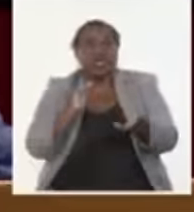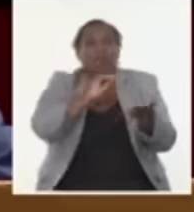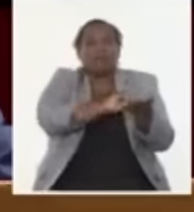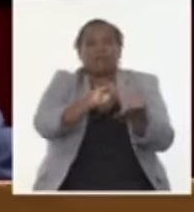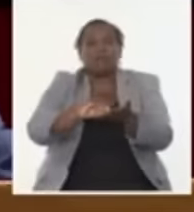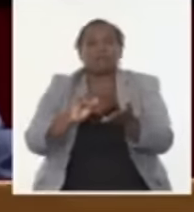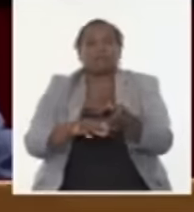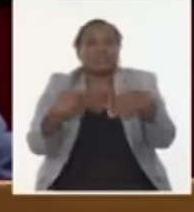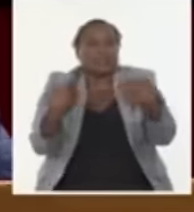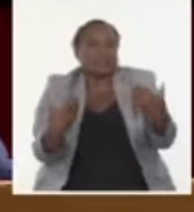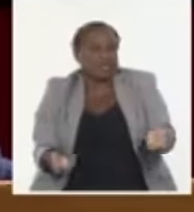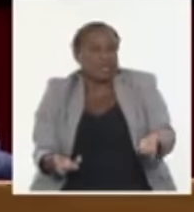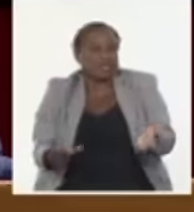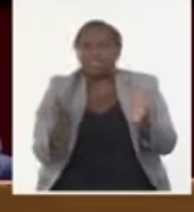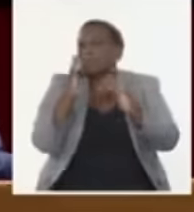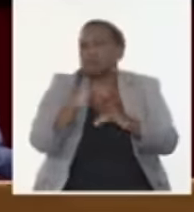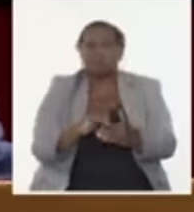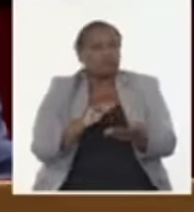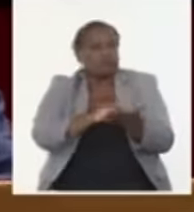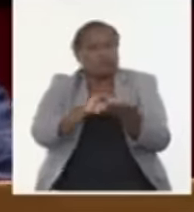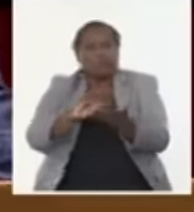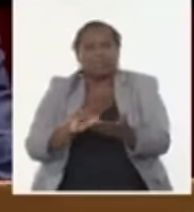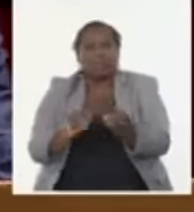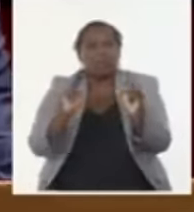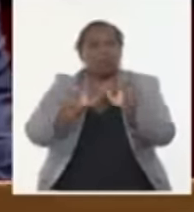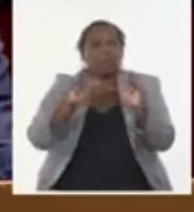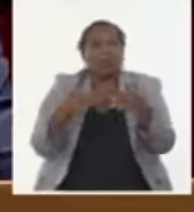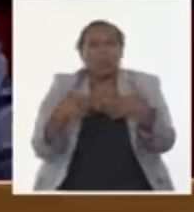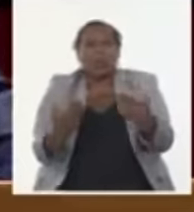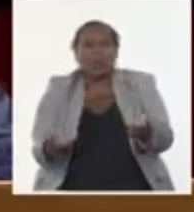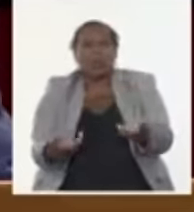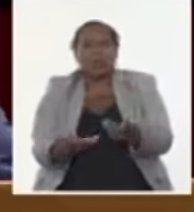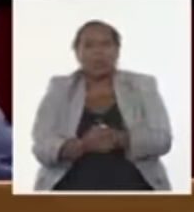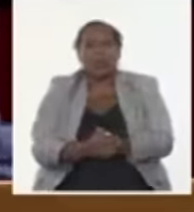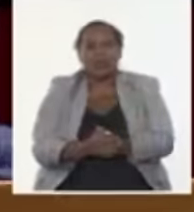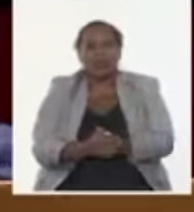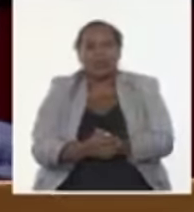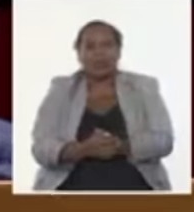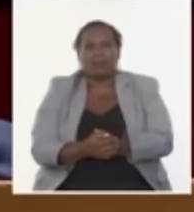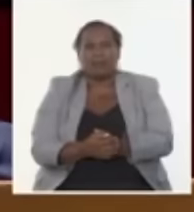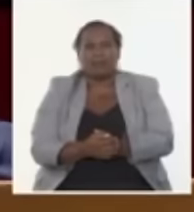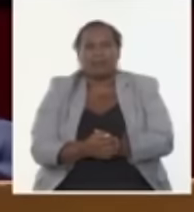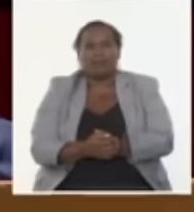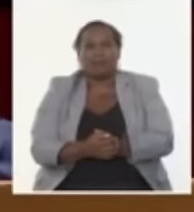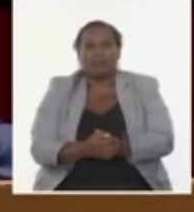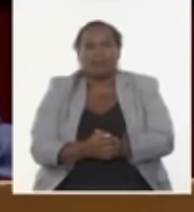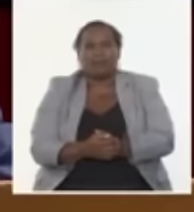lo que no y qué impacto ha tenido. Sobre la estabilización